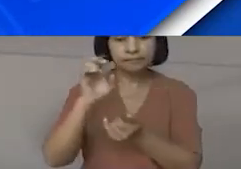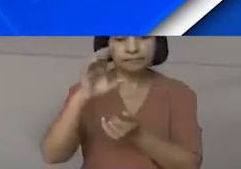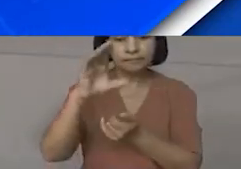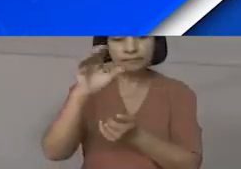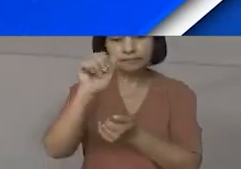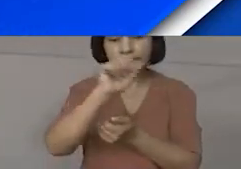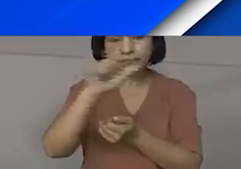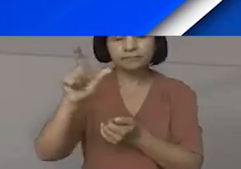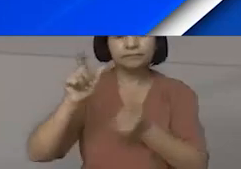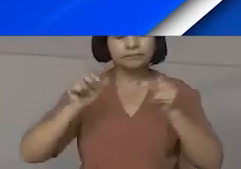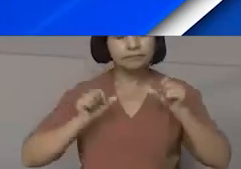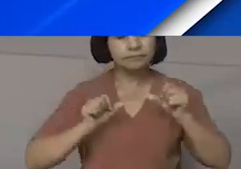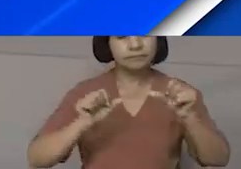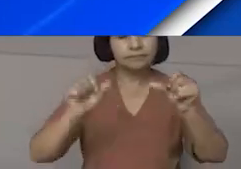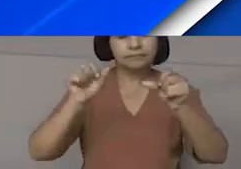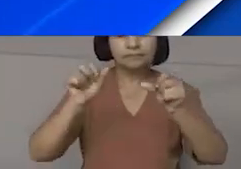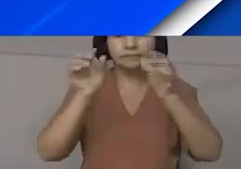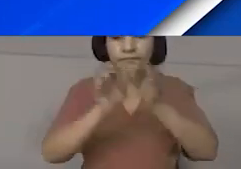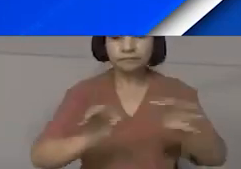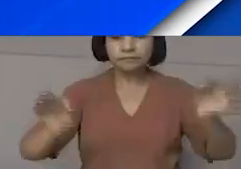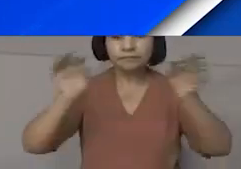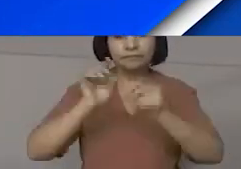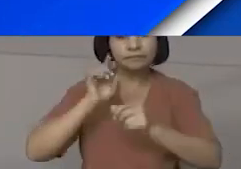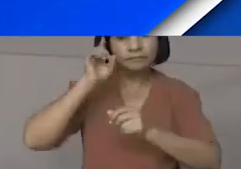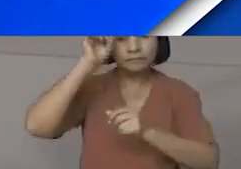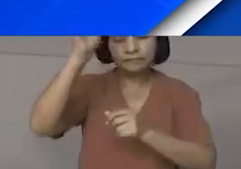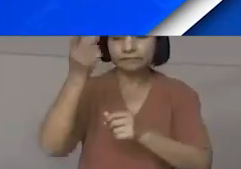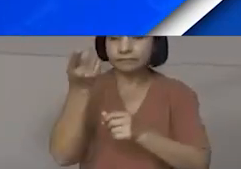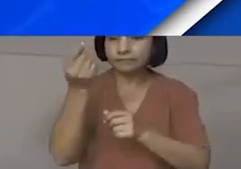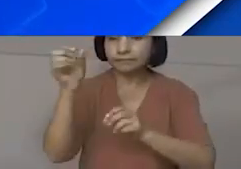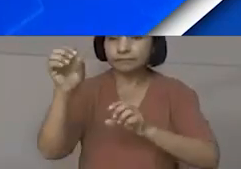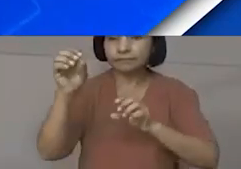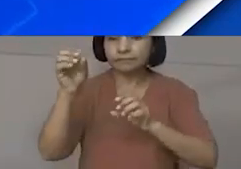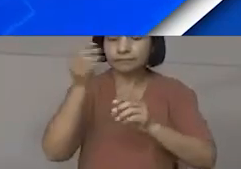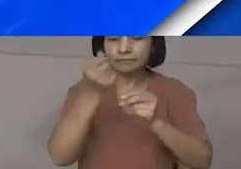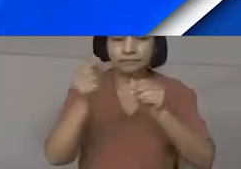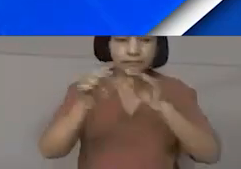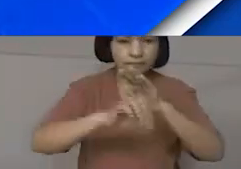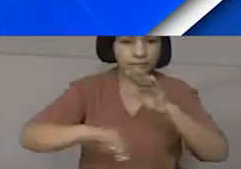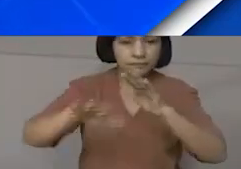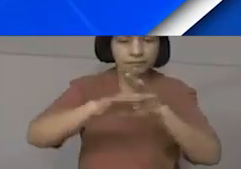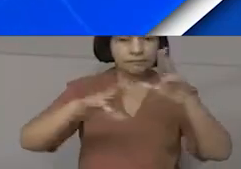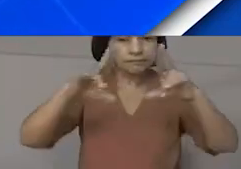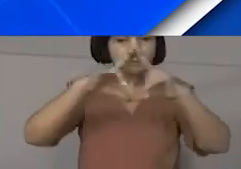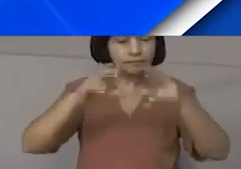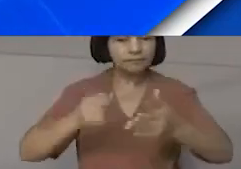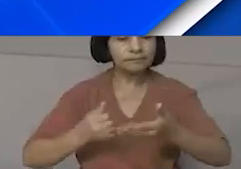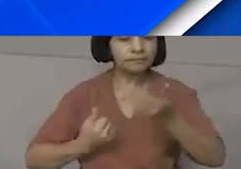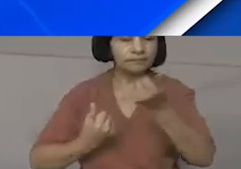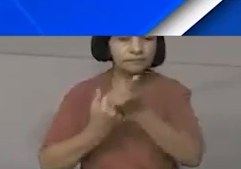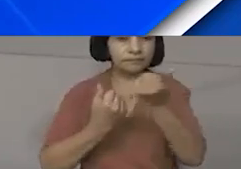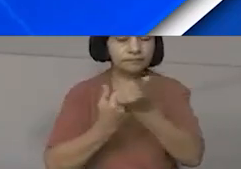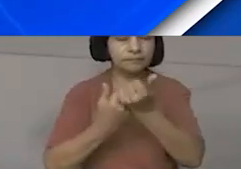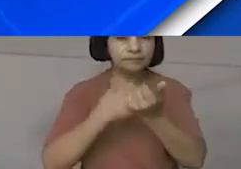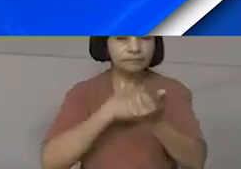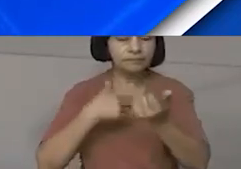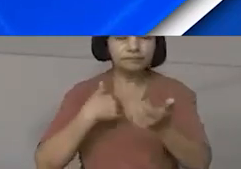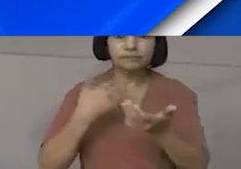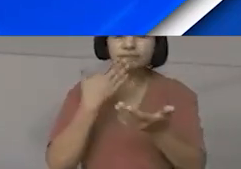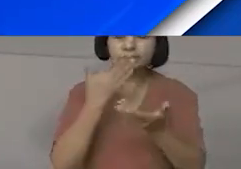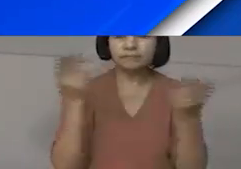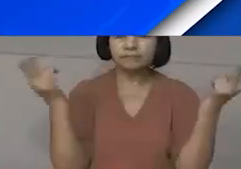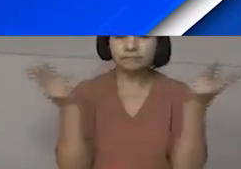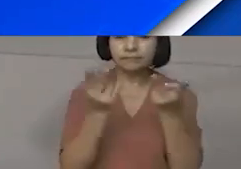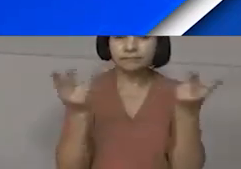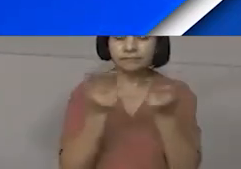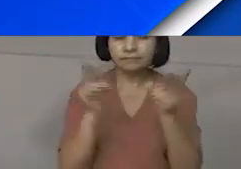Enacal, continúa dando prioridad al desarrollo socioeconómico del país con el fin de contribuir al bienestar y buen